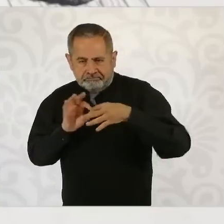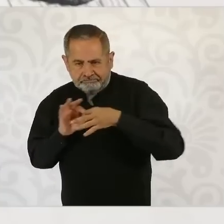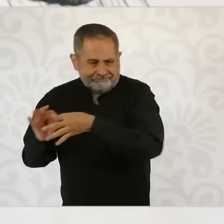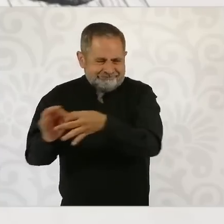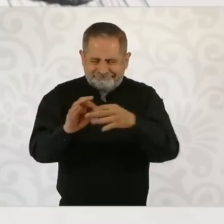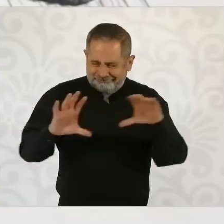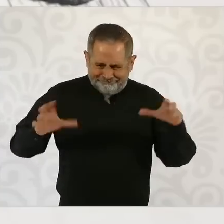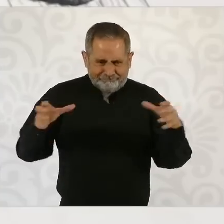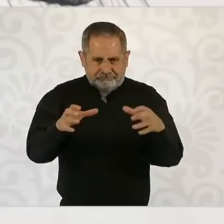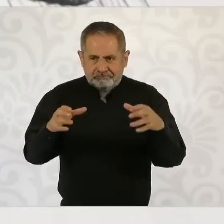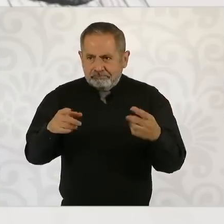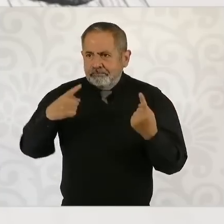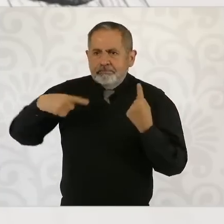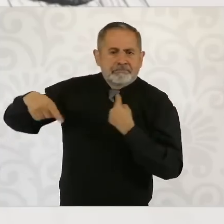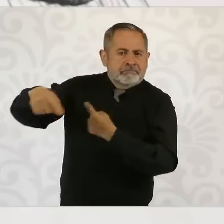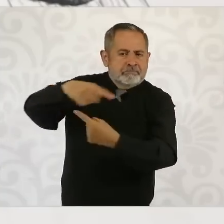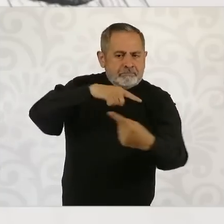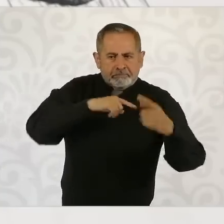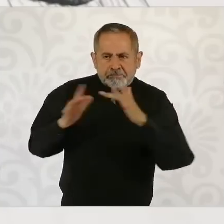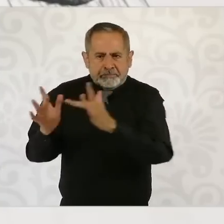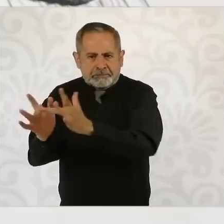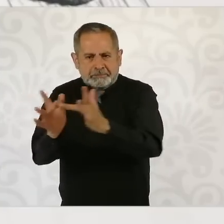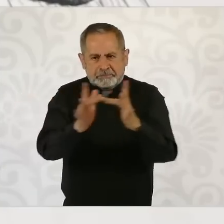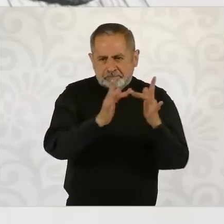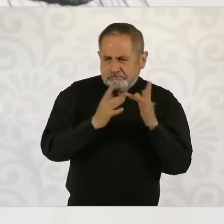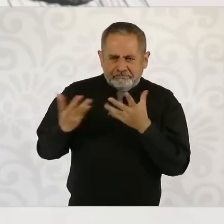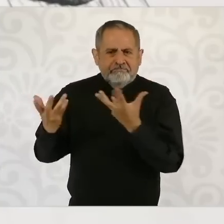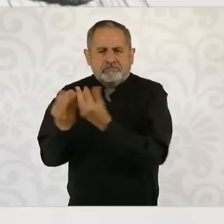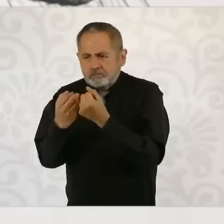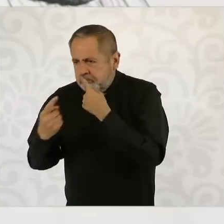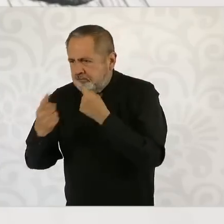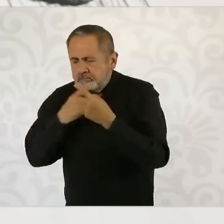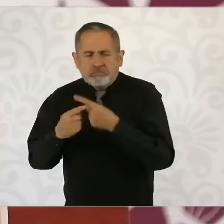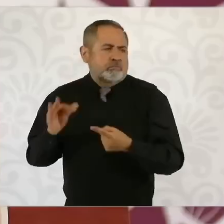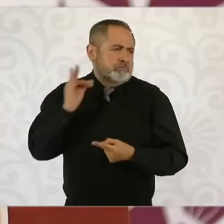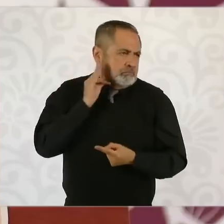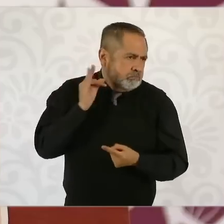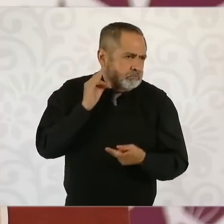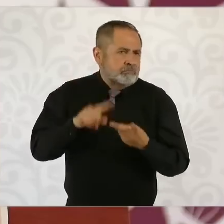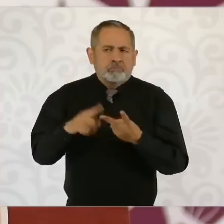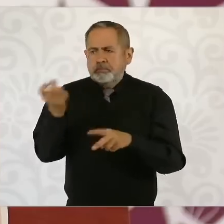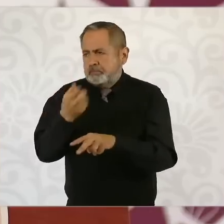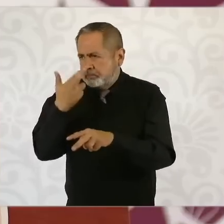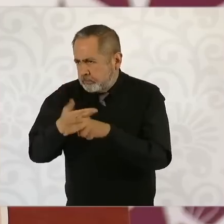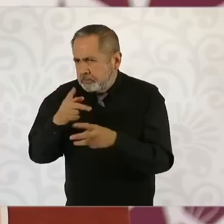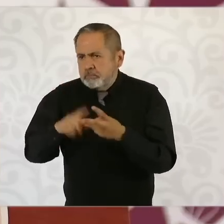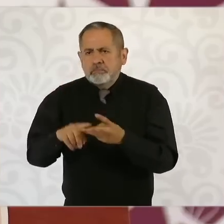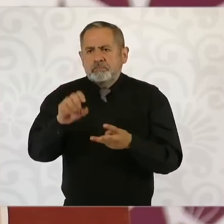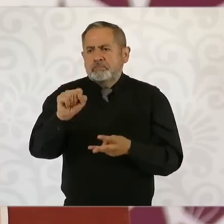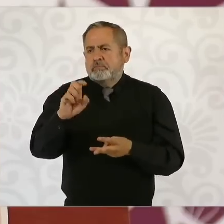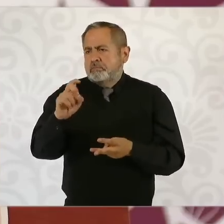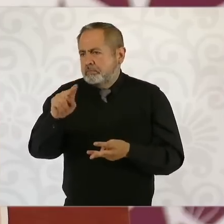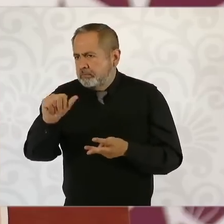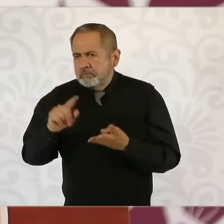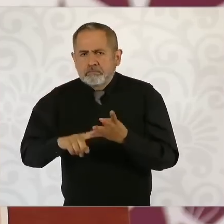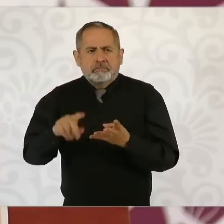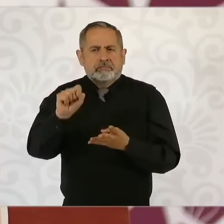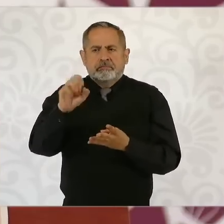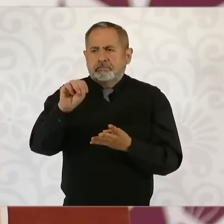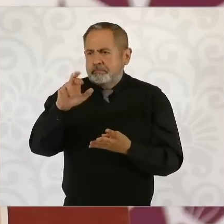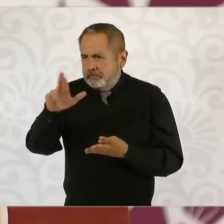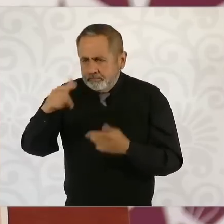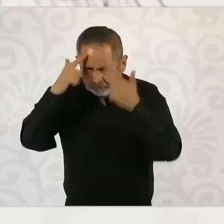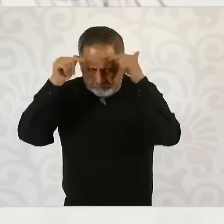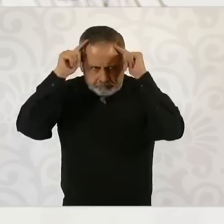nosotros, las instituciones federales, la Fiscalía, la Secretaría, la Defensa, la Marina, la